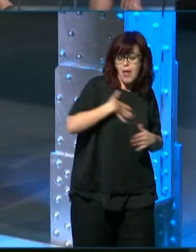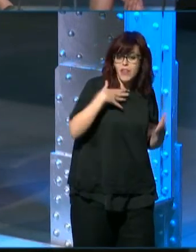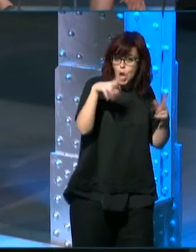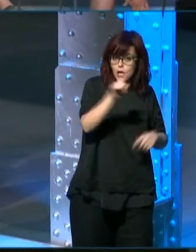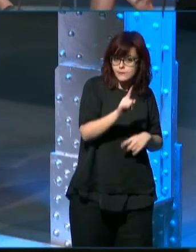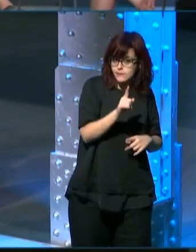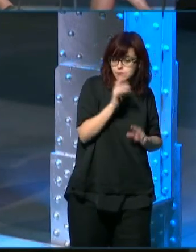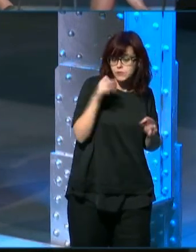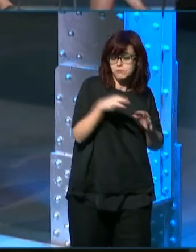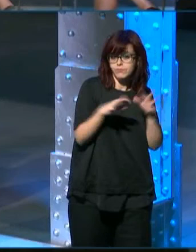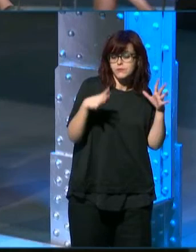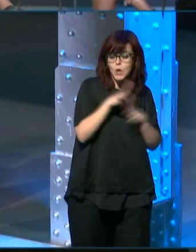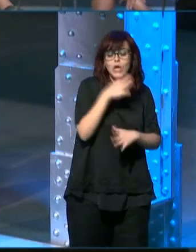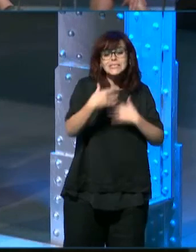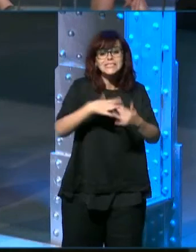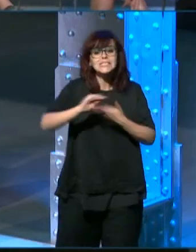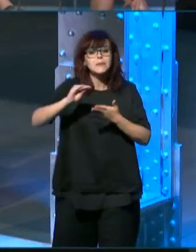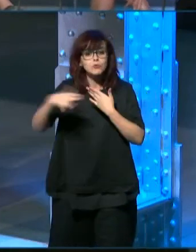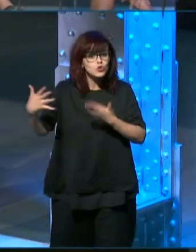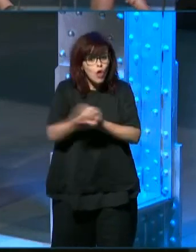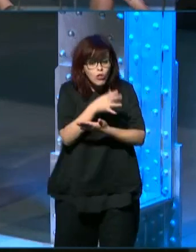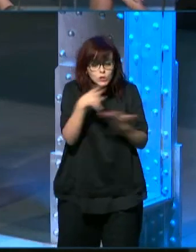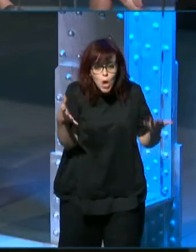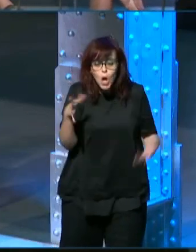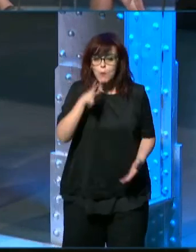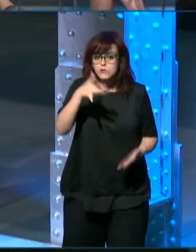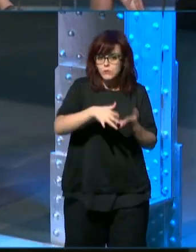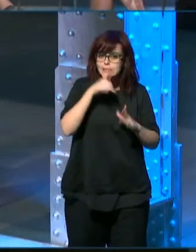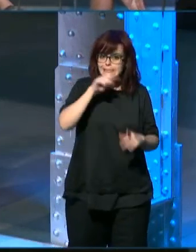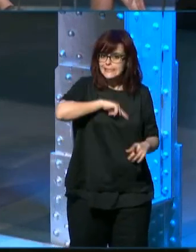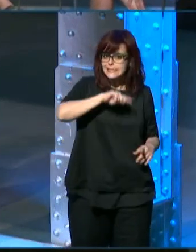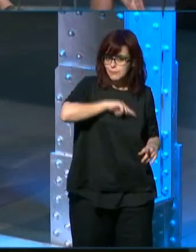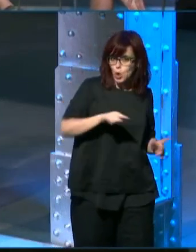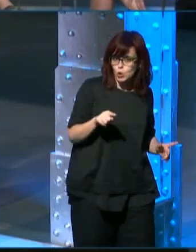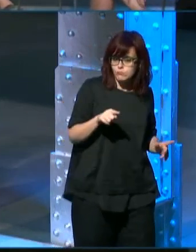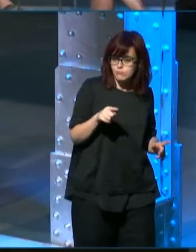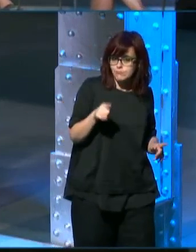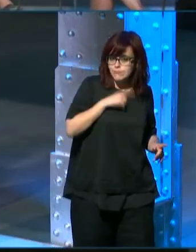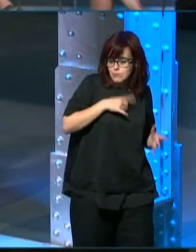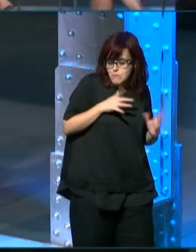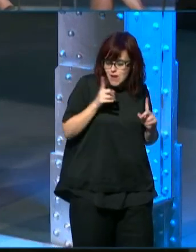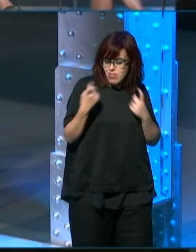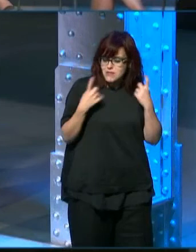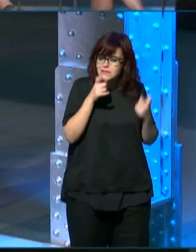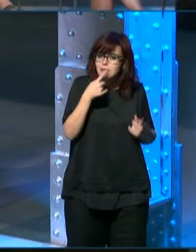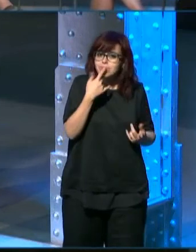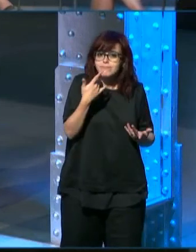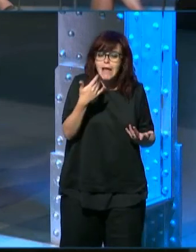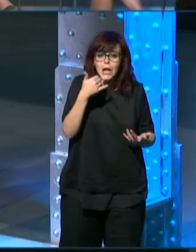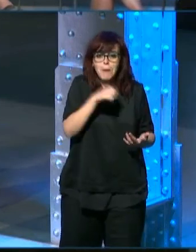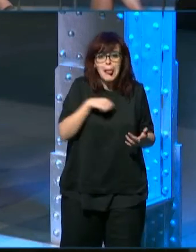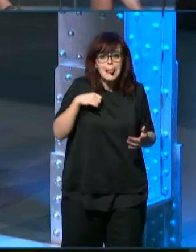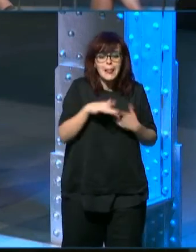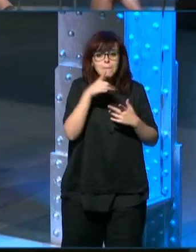razones, o sea, escribimos todos por razones íntimas y en alguna manera, y casi